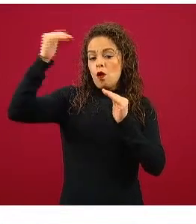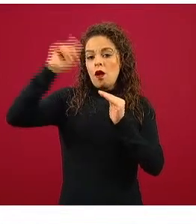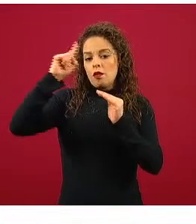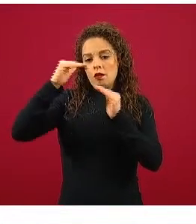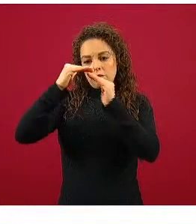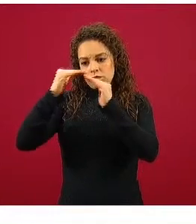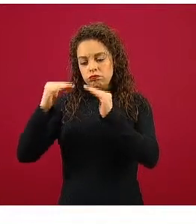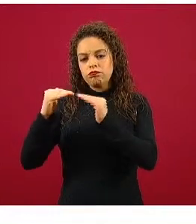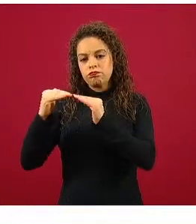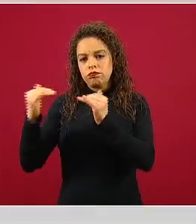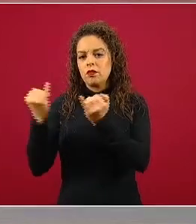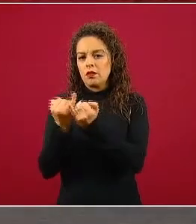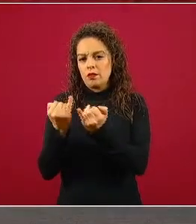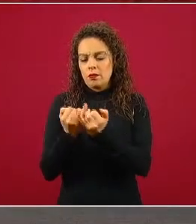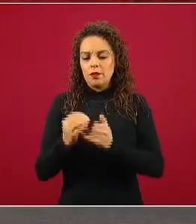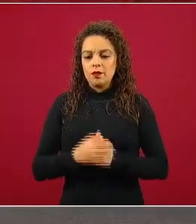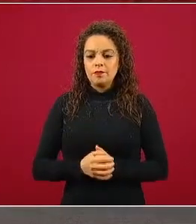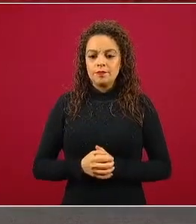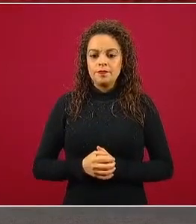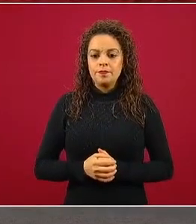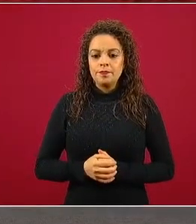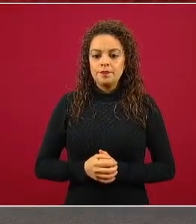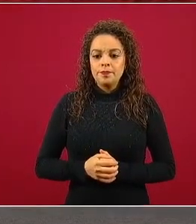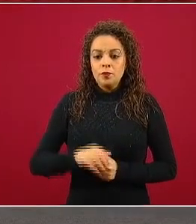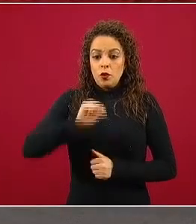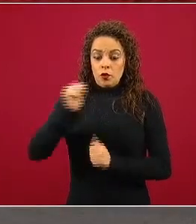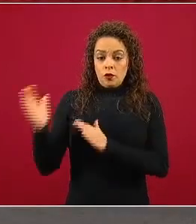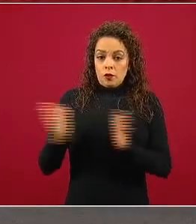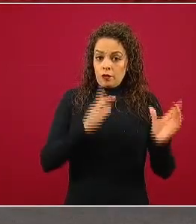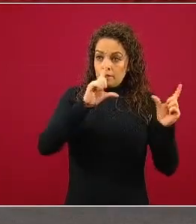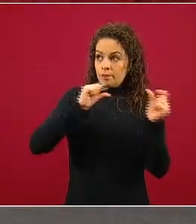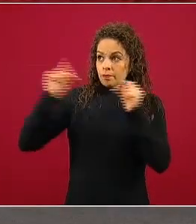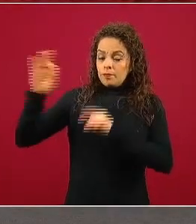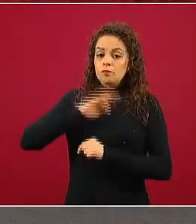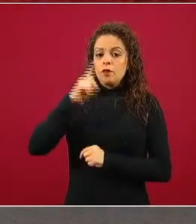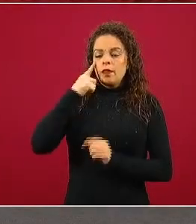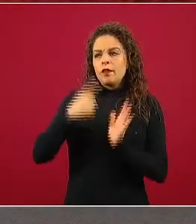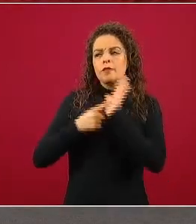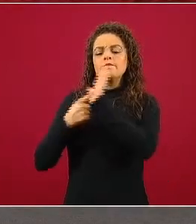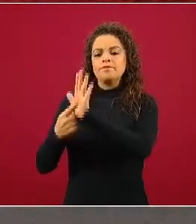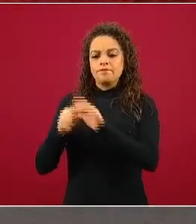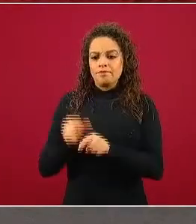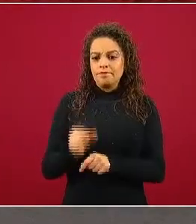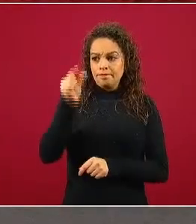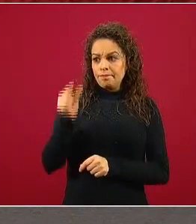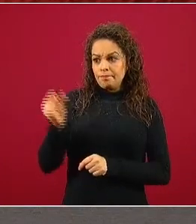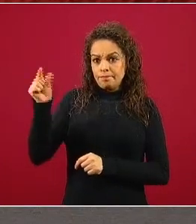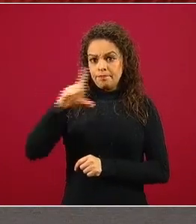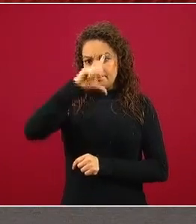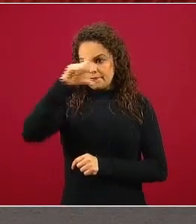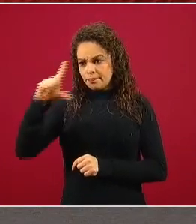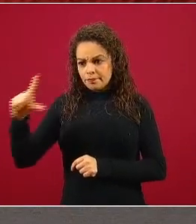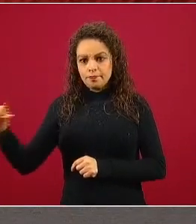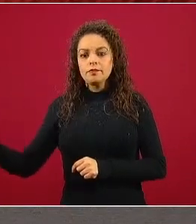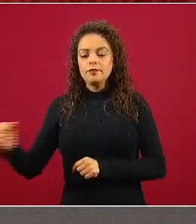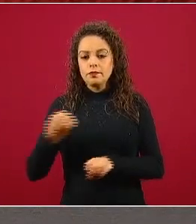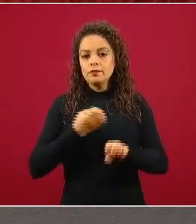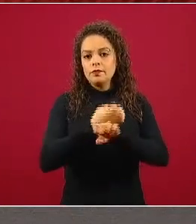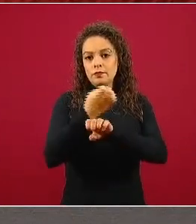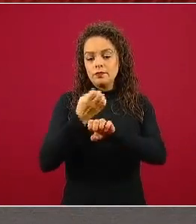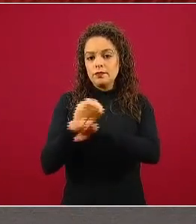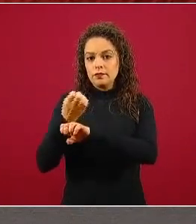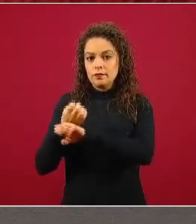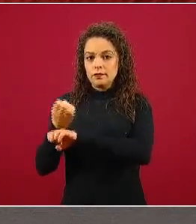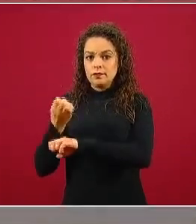25-26 de abril. En la siguiente diapositiva podemos ver la distribución por la entidad federativa donde